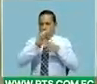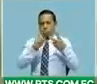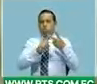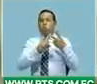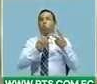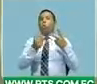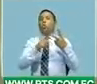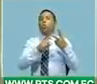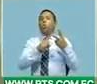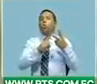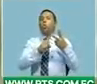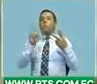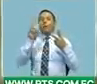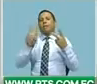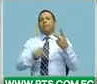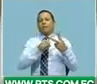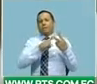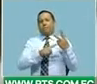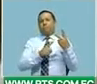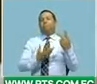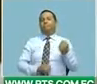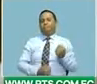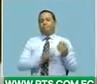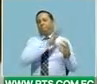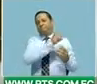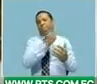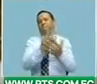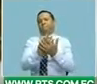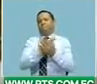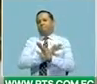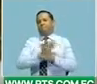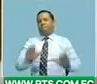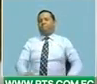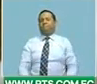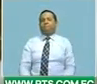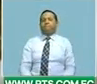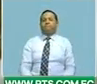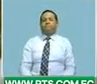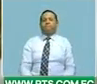de nacionalidad venezolana. Informó Jorge Salazar.